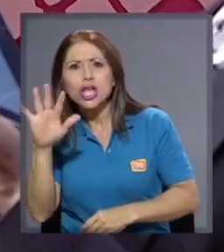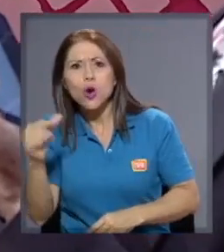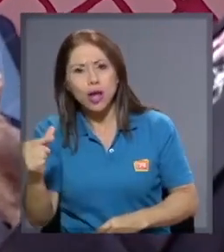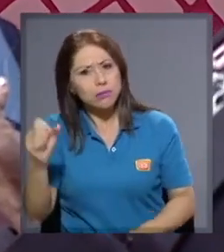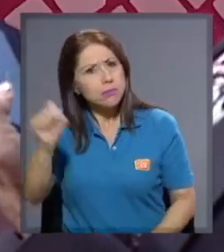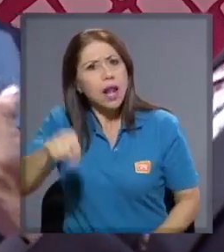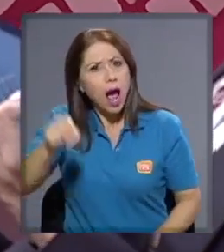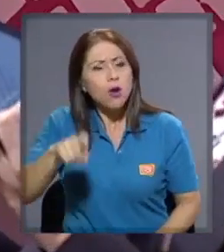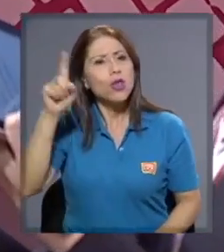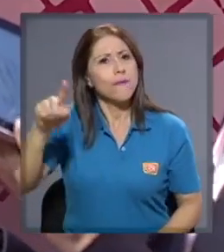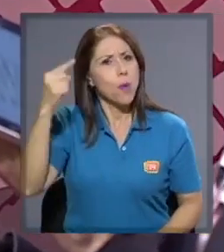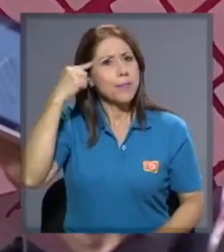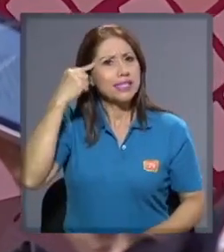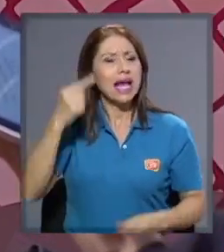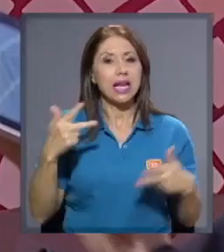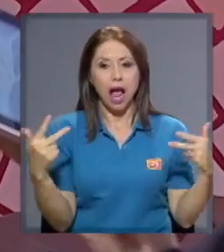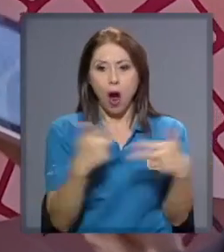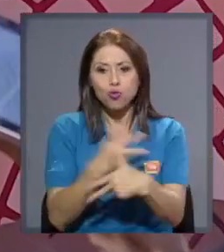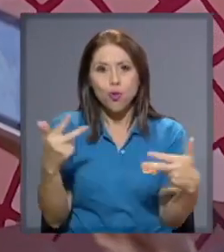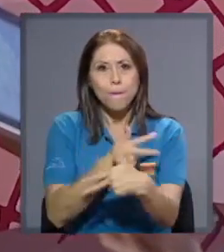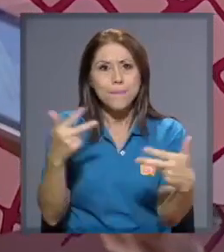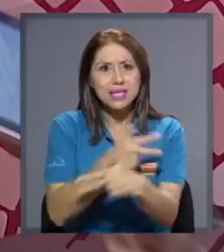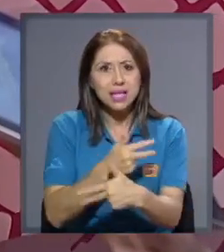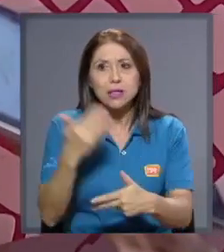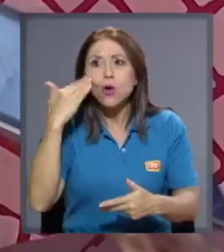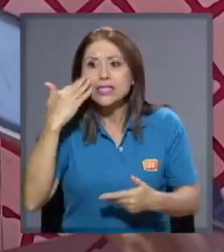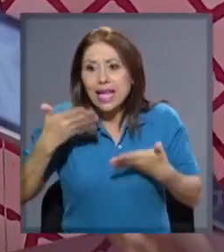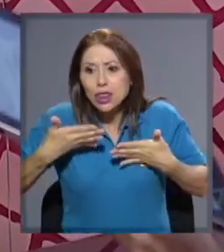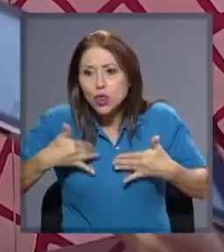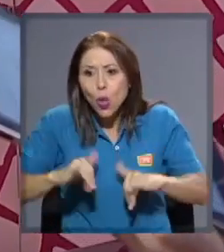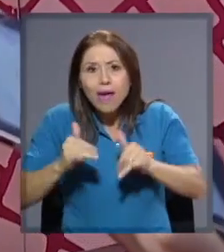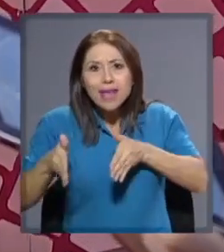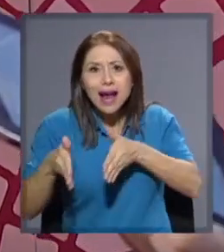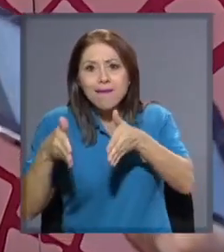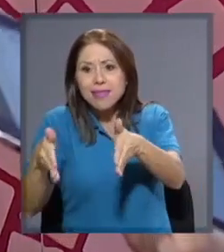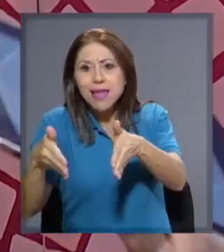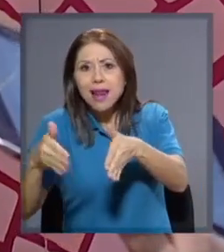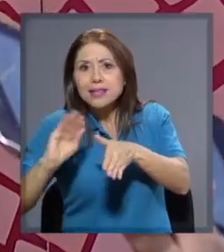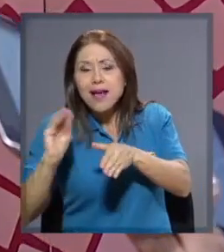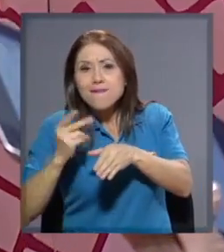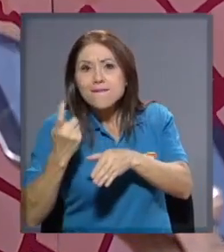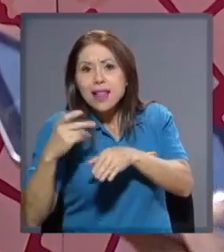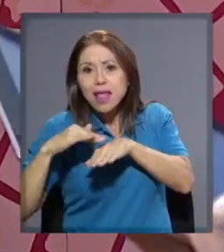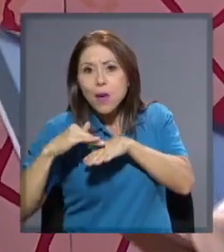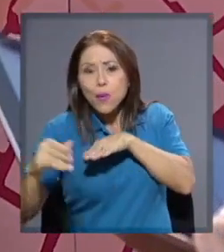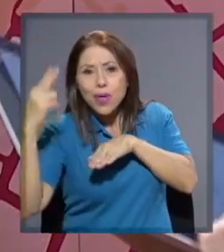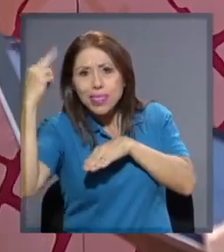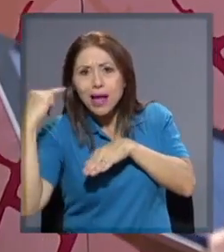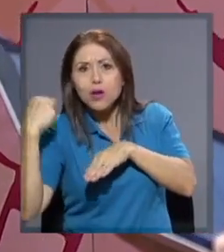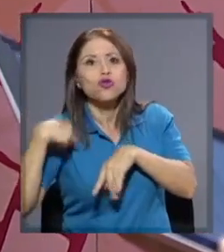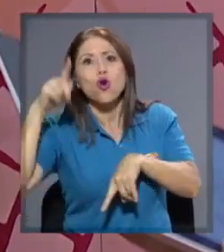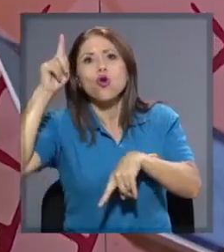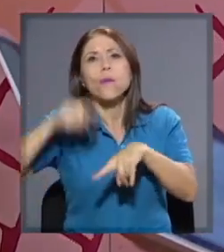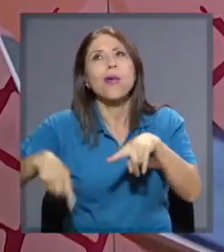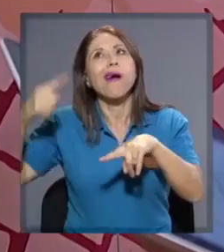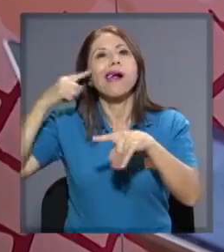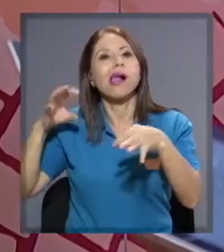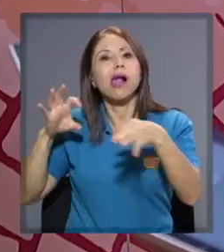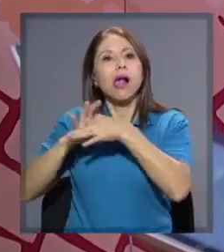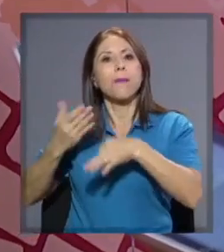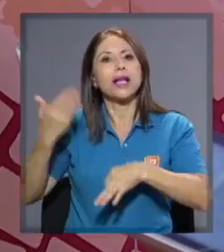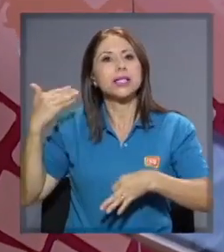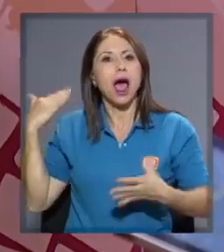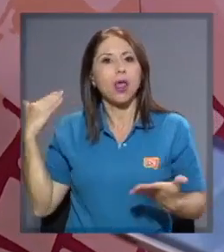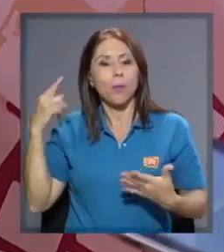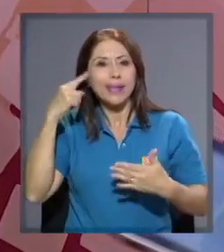tengo que pensar en autopistas aunque sé que todavía hay carreteras que están llega a faltar o sea yo no puedo amarrarme al pasado pensando pensando que después